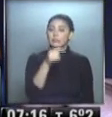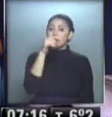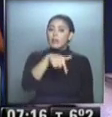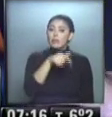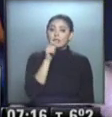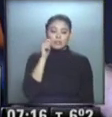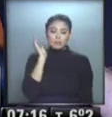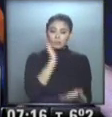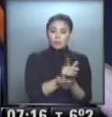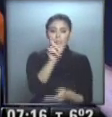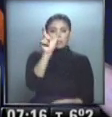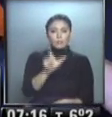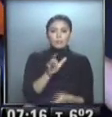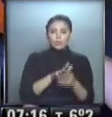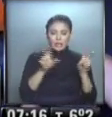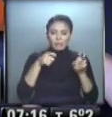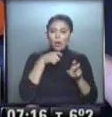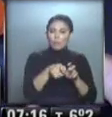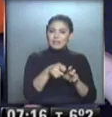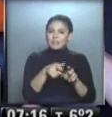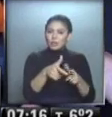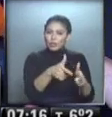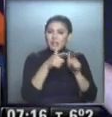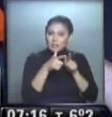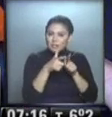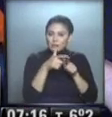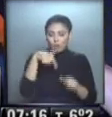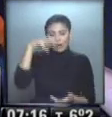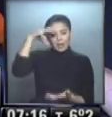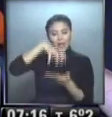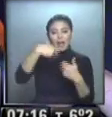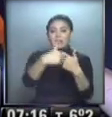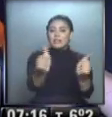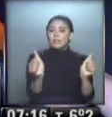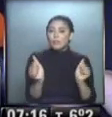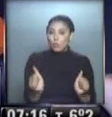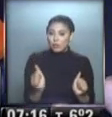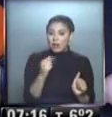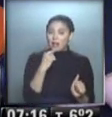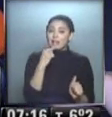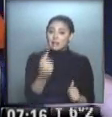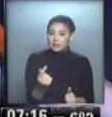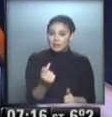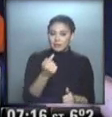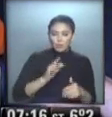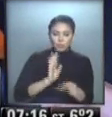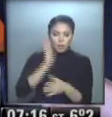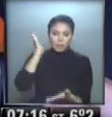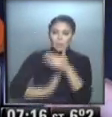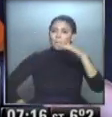cabe para el homicidio en ocasión de robo, el tribunal indudablemente ha considerado la pena prácticamente